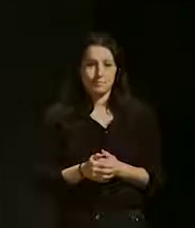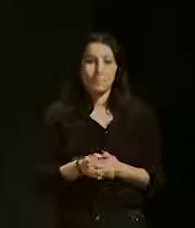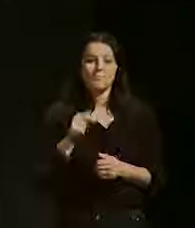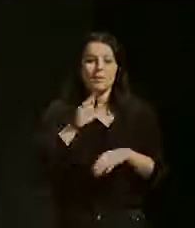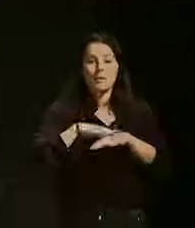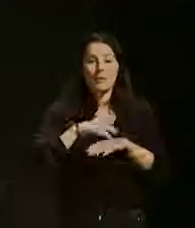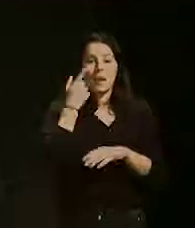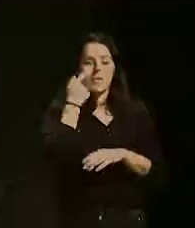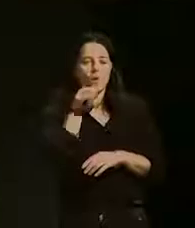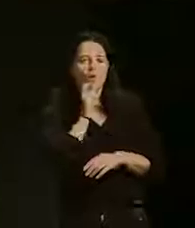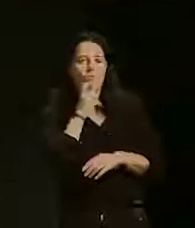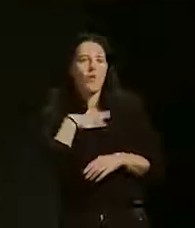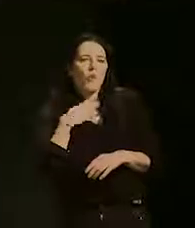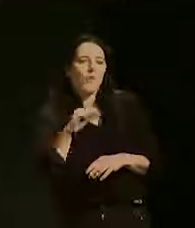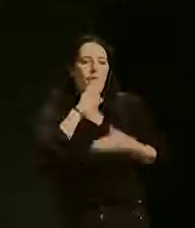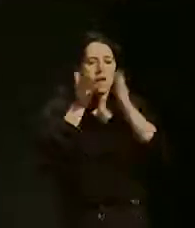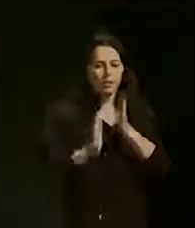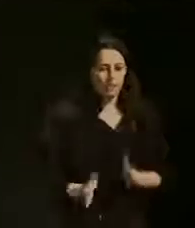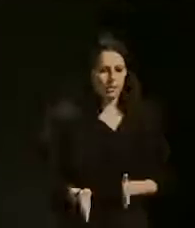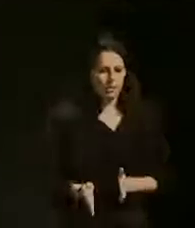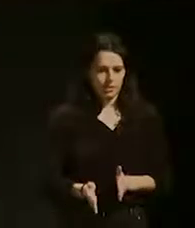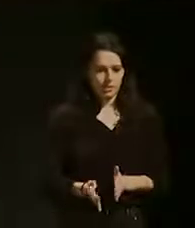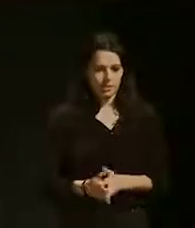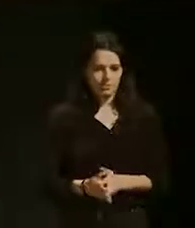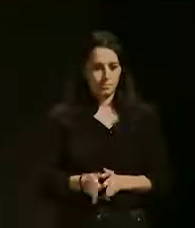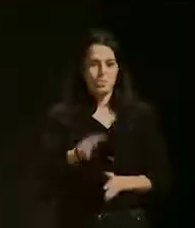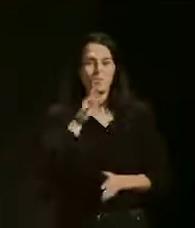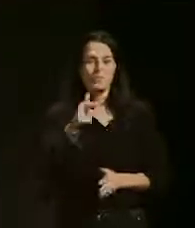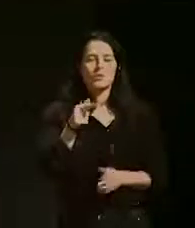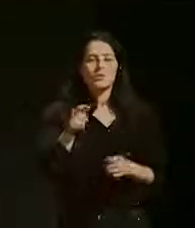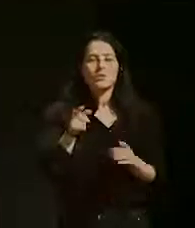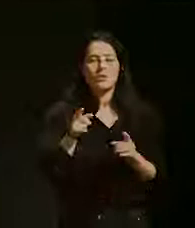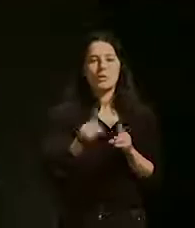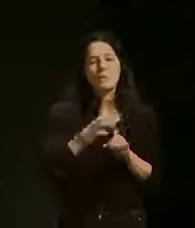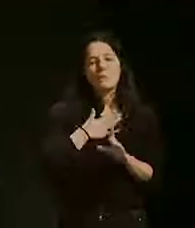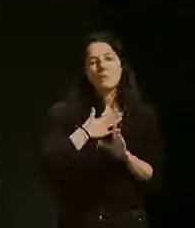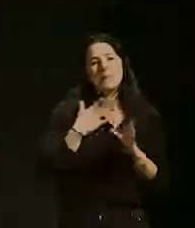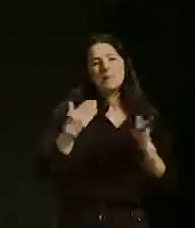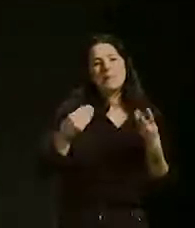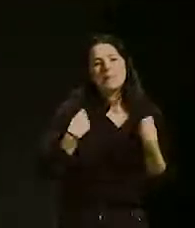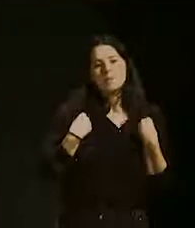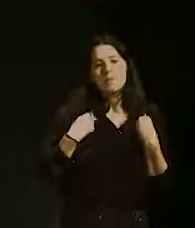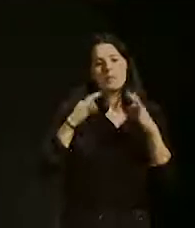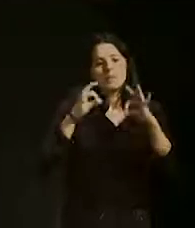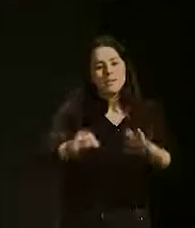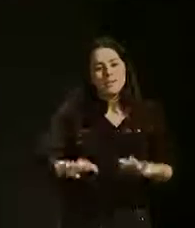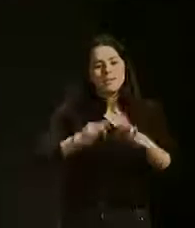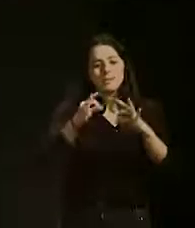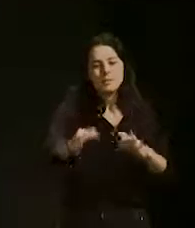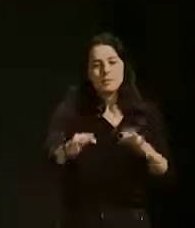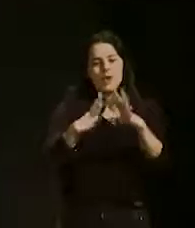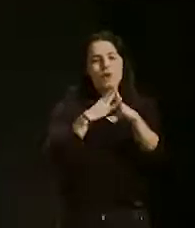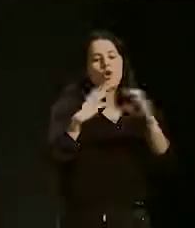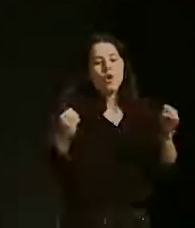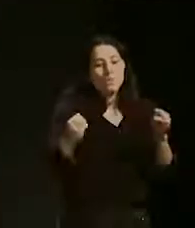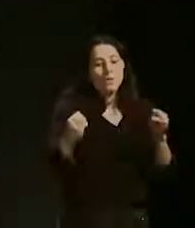cómo curarme, cómo tratarme. Y por eso es como que en mi vida, da siempre, la complicidad y la